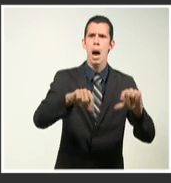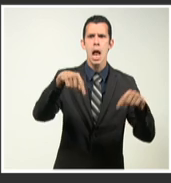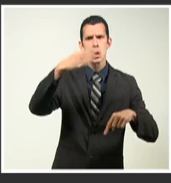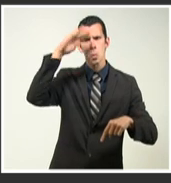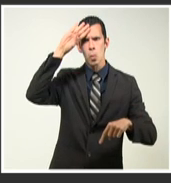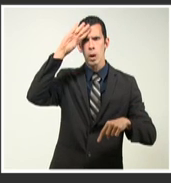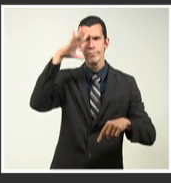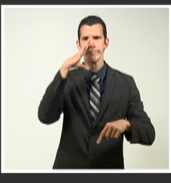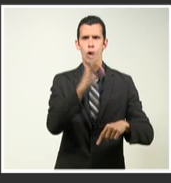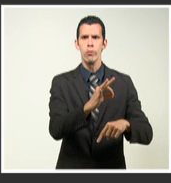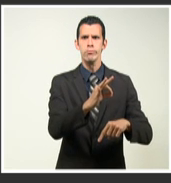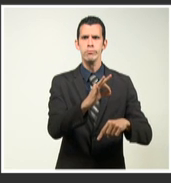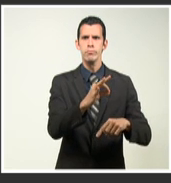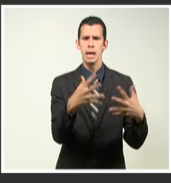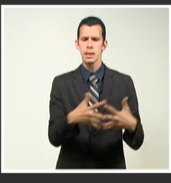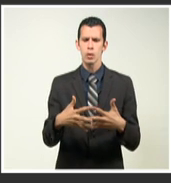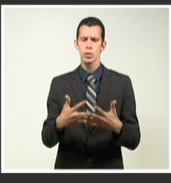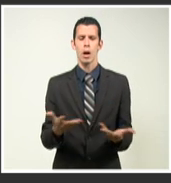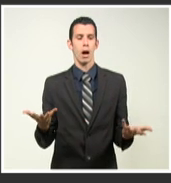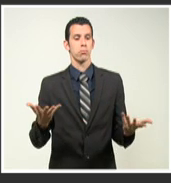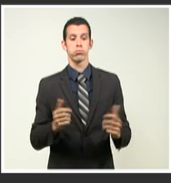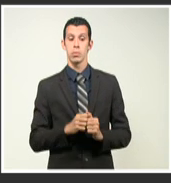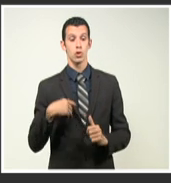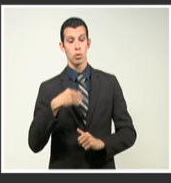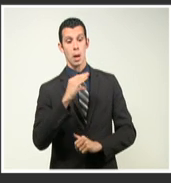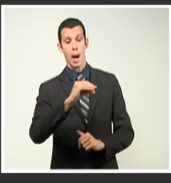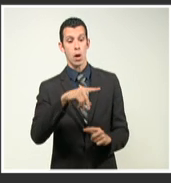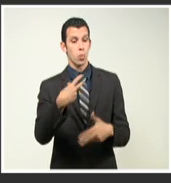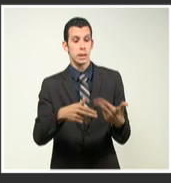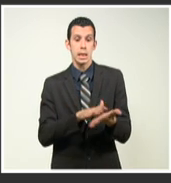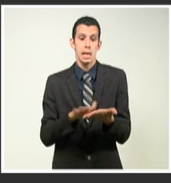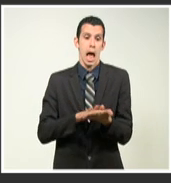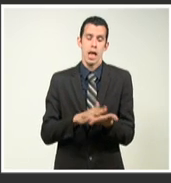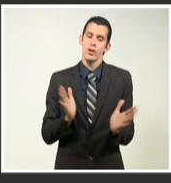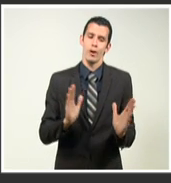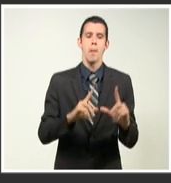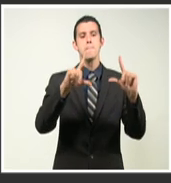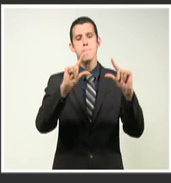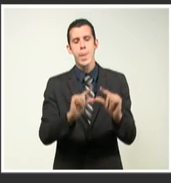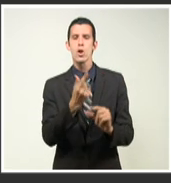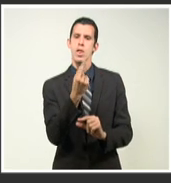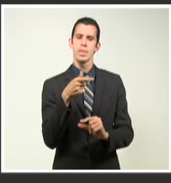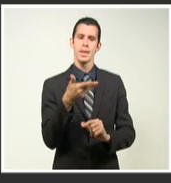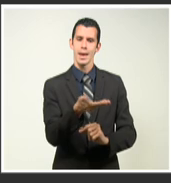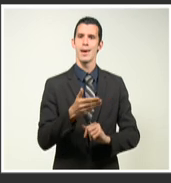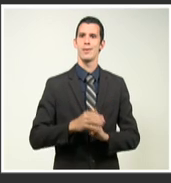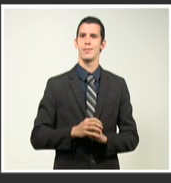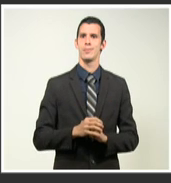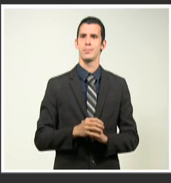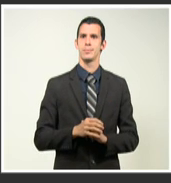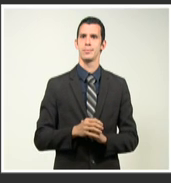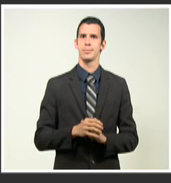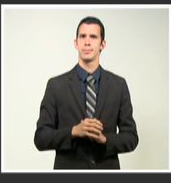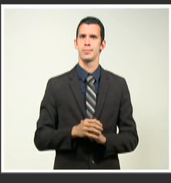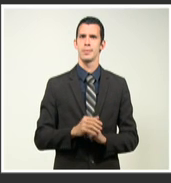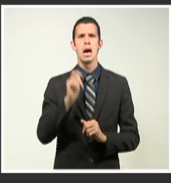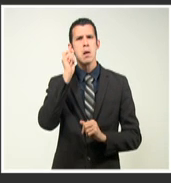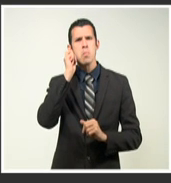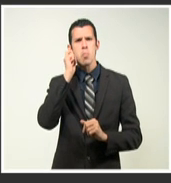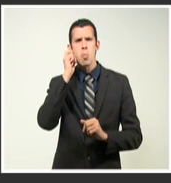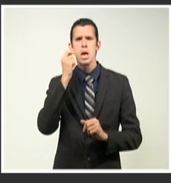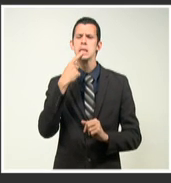sus vínculos de utilizar esos fondos para beneficios personales y no para luchar, esto entre comillas lo diría, por